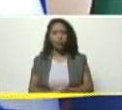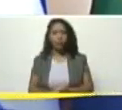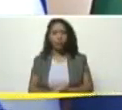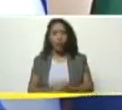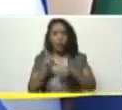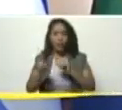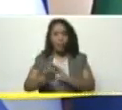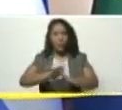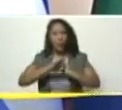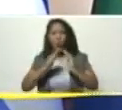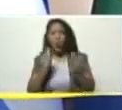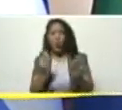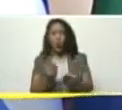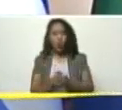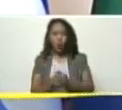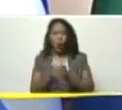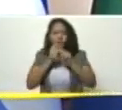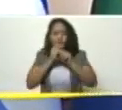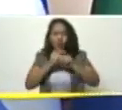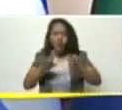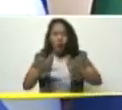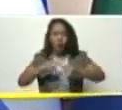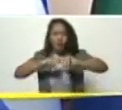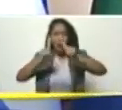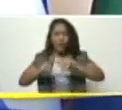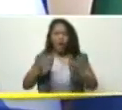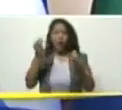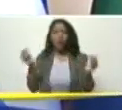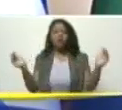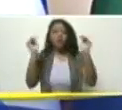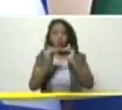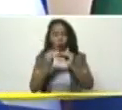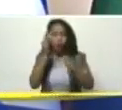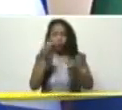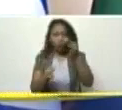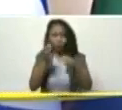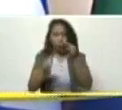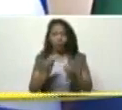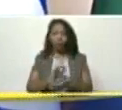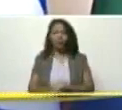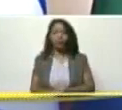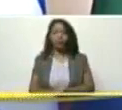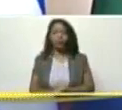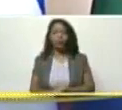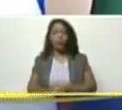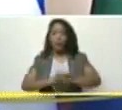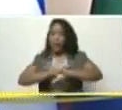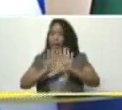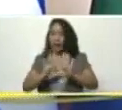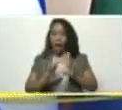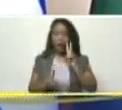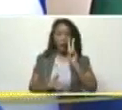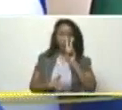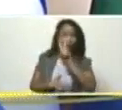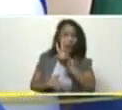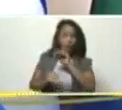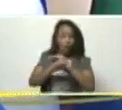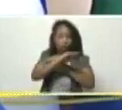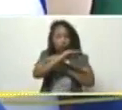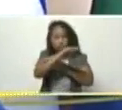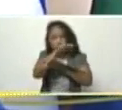ese mundo multipolar, justo, igualitario, que ya se ve en el